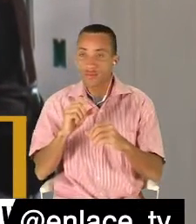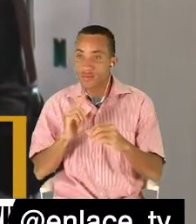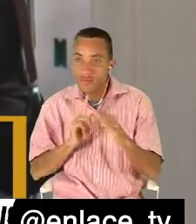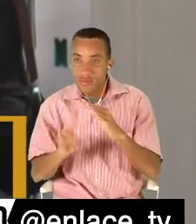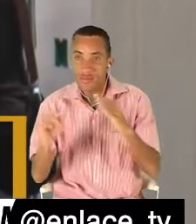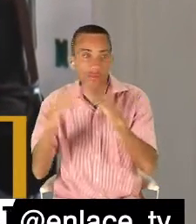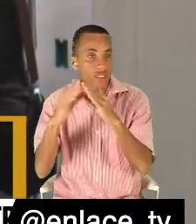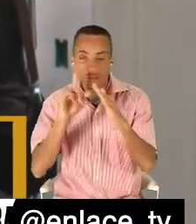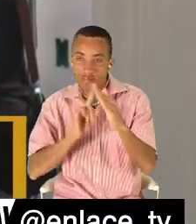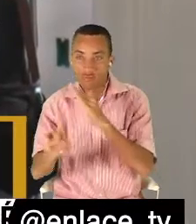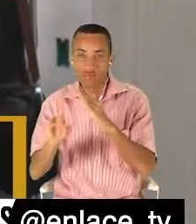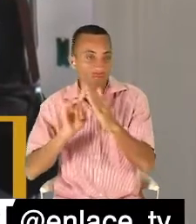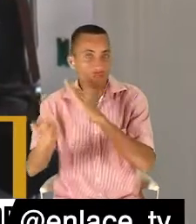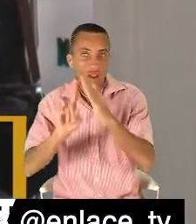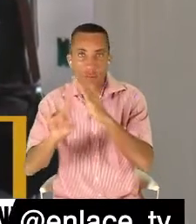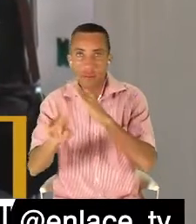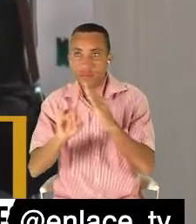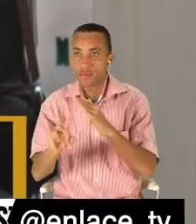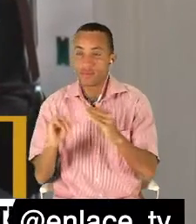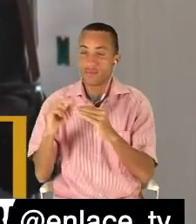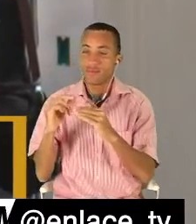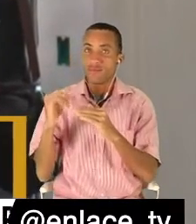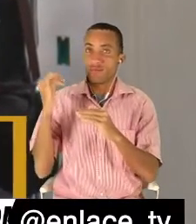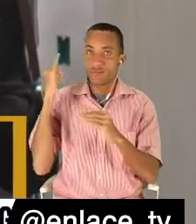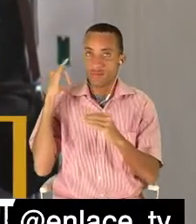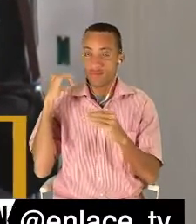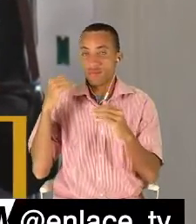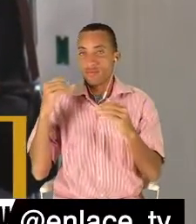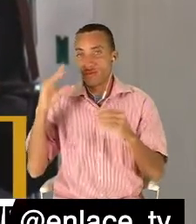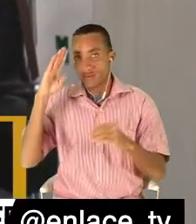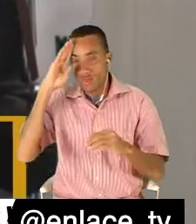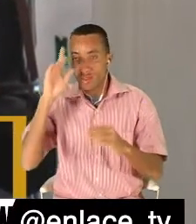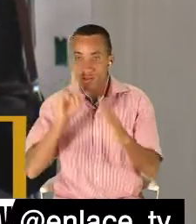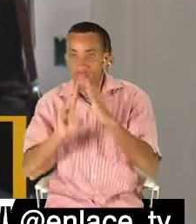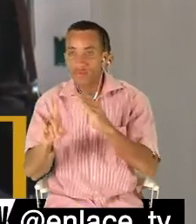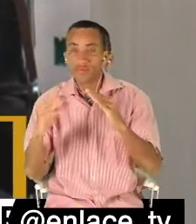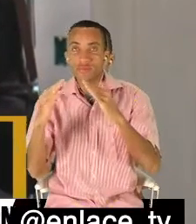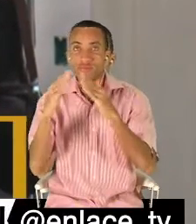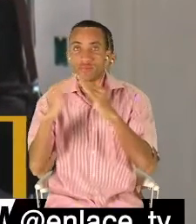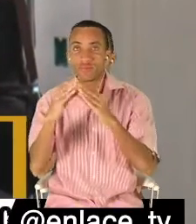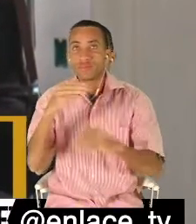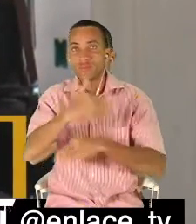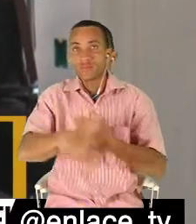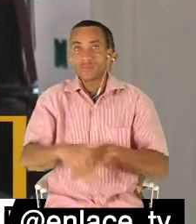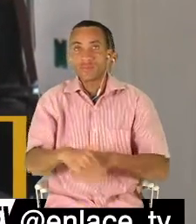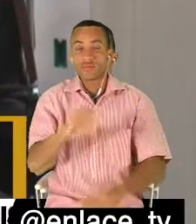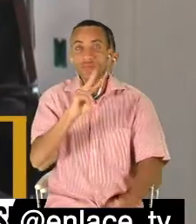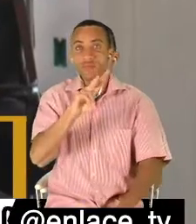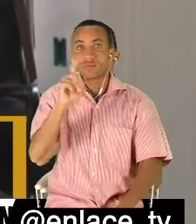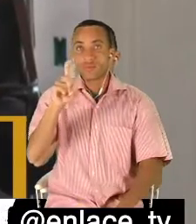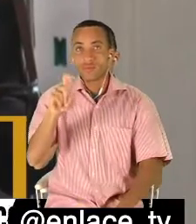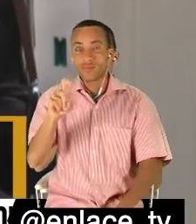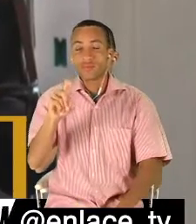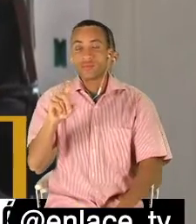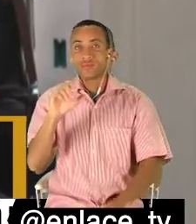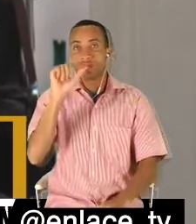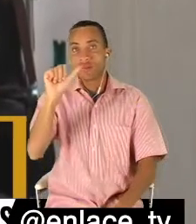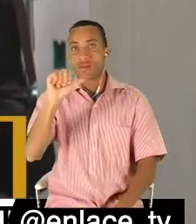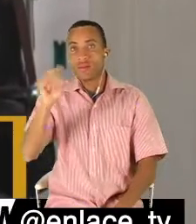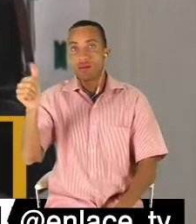registro a el inmueble ubicado en la calle 76A, lote número 17 del barrio Brisas